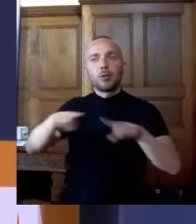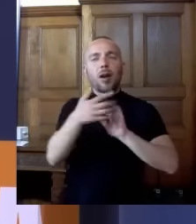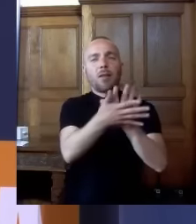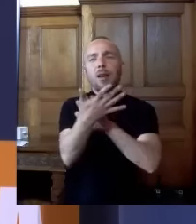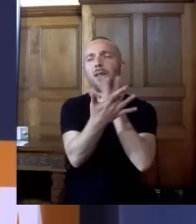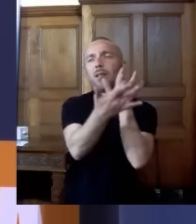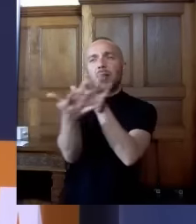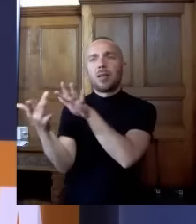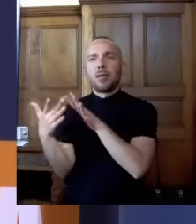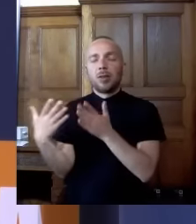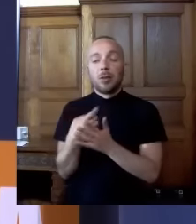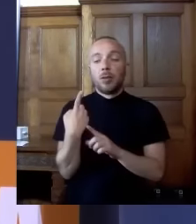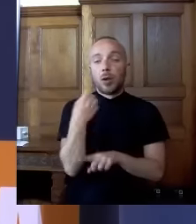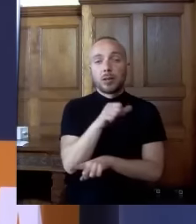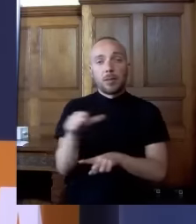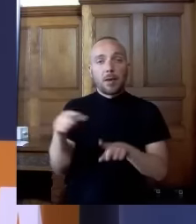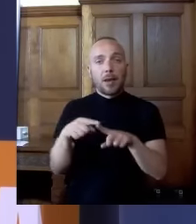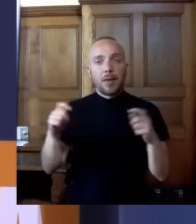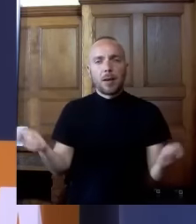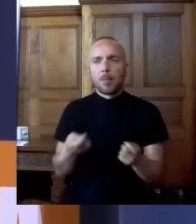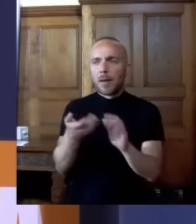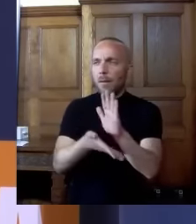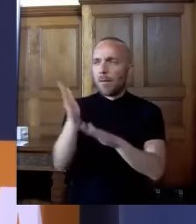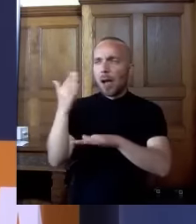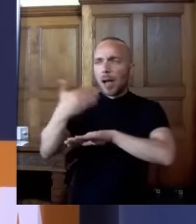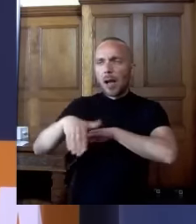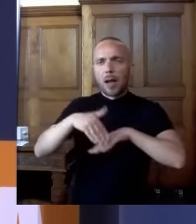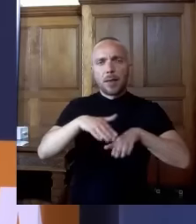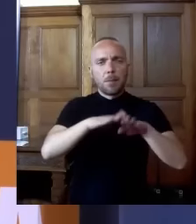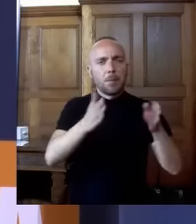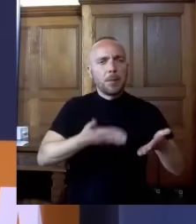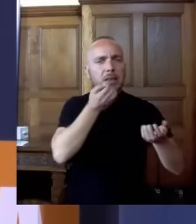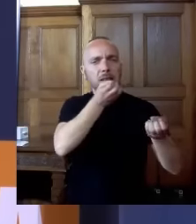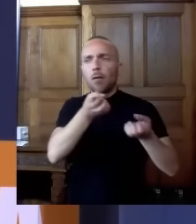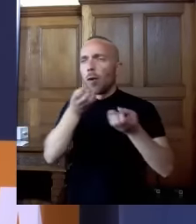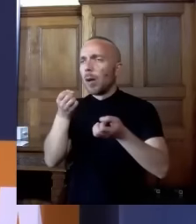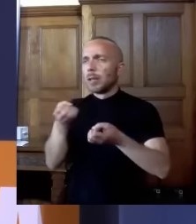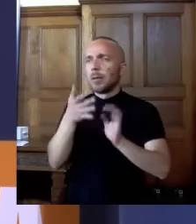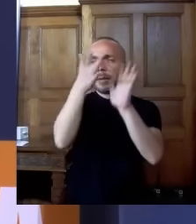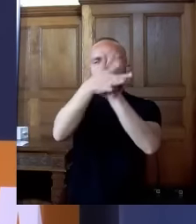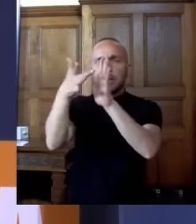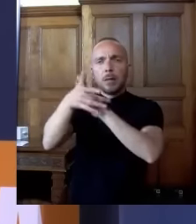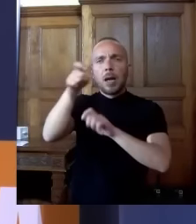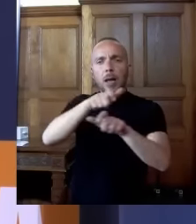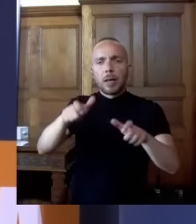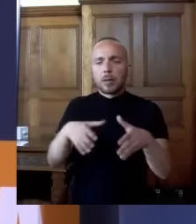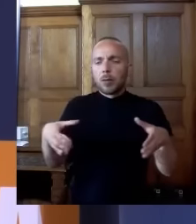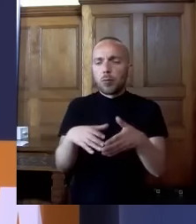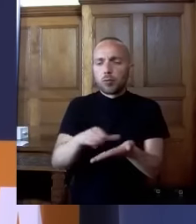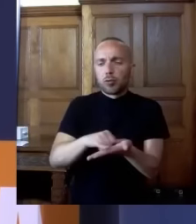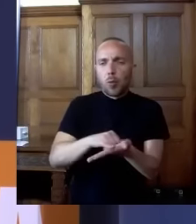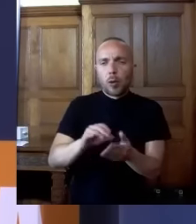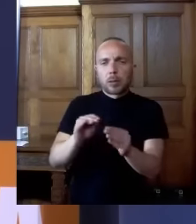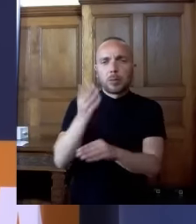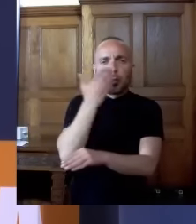mundo queda una semana de campaña salid a la calle a las mesas informativas hablad con la gente en los grupos de WhatsApp del colegio